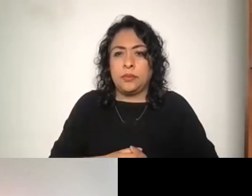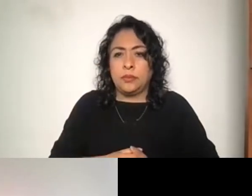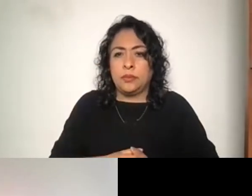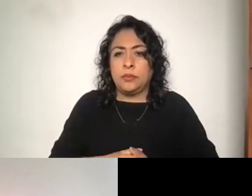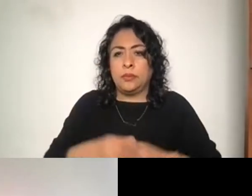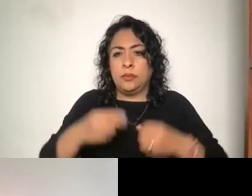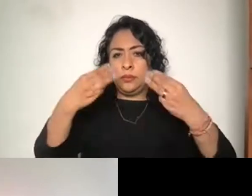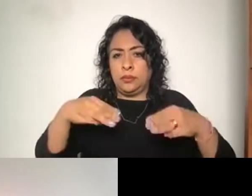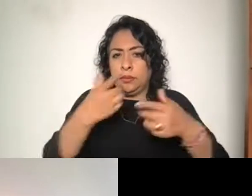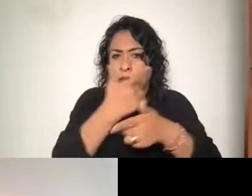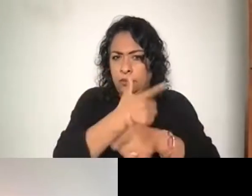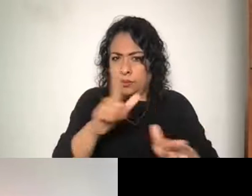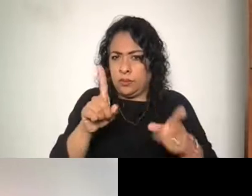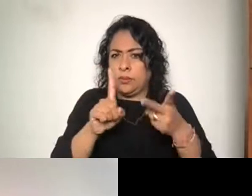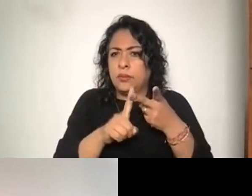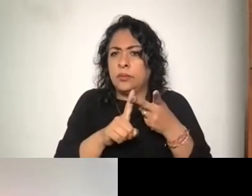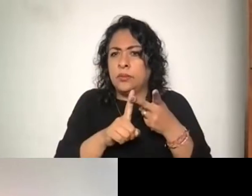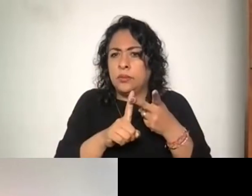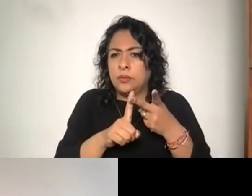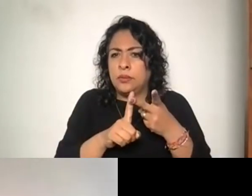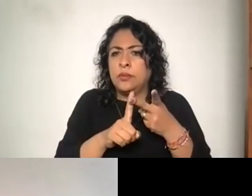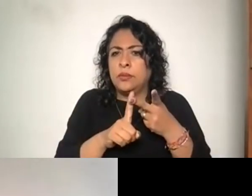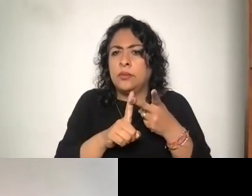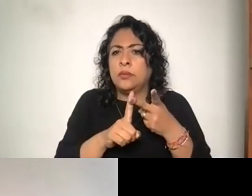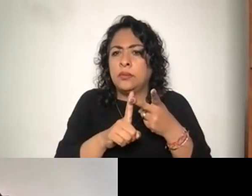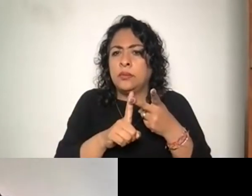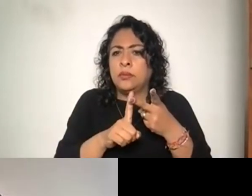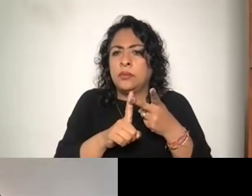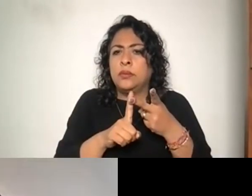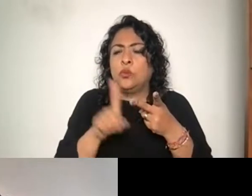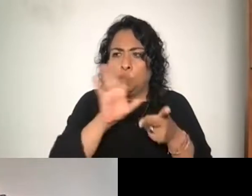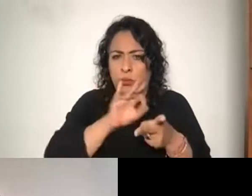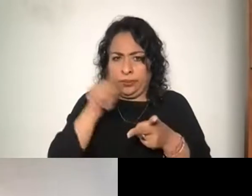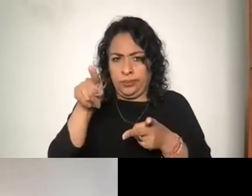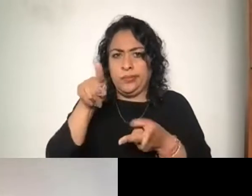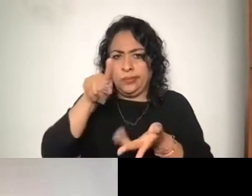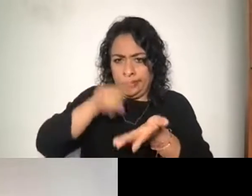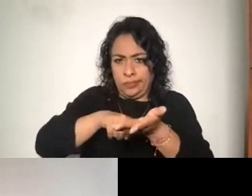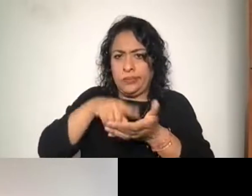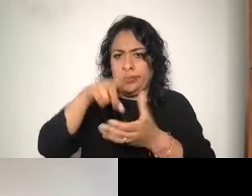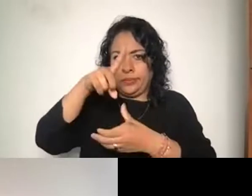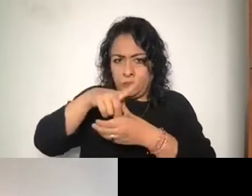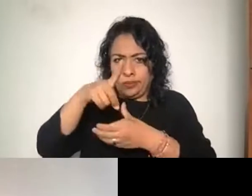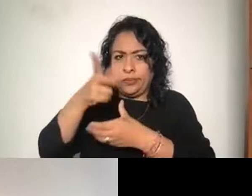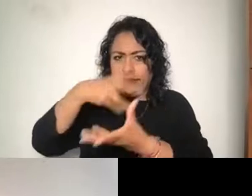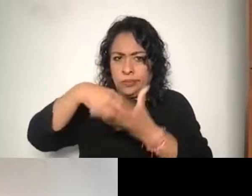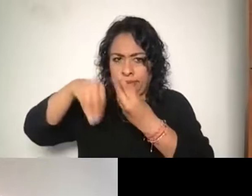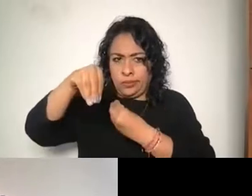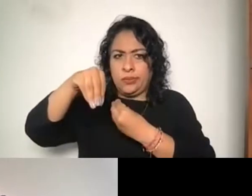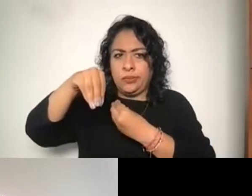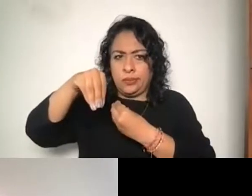Libre y la posibilidad de recibir donativos directamente o la transacción hacerla